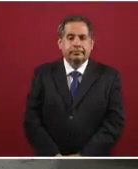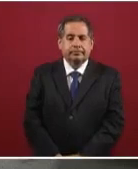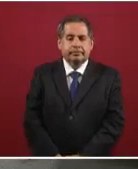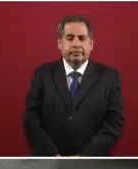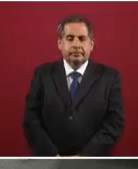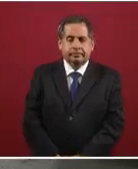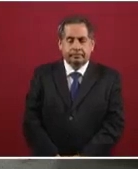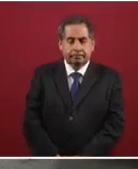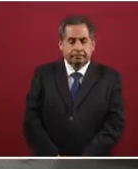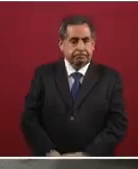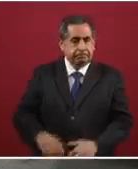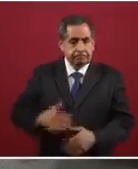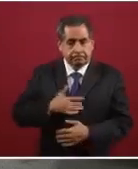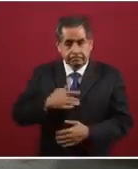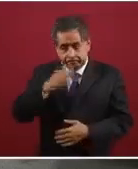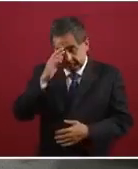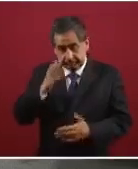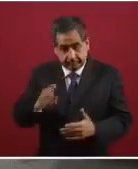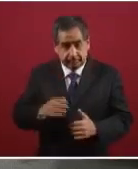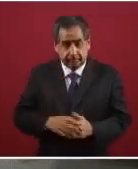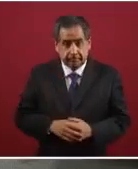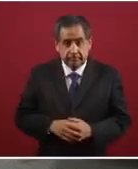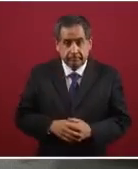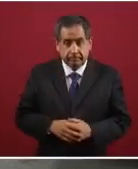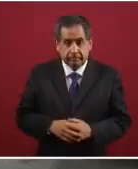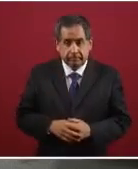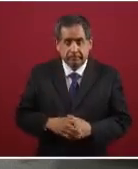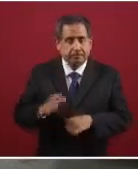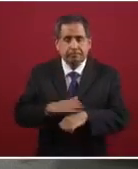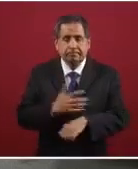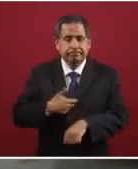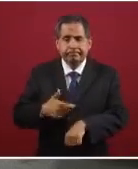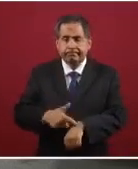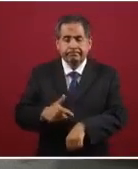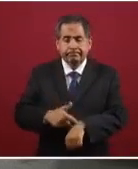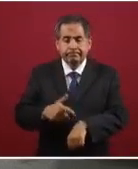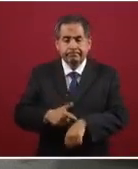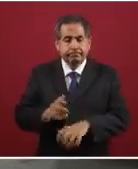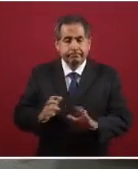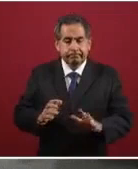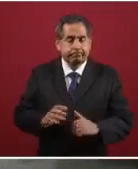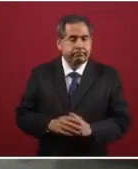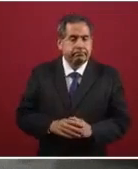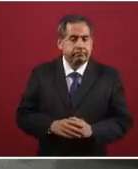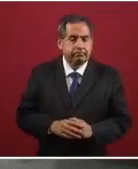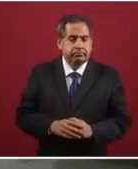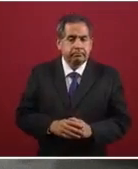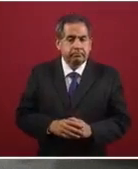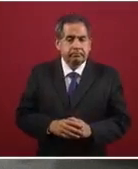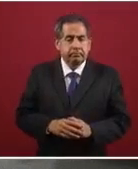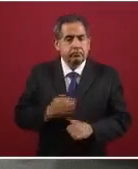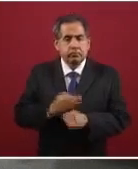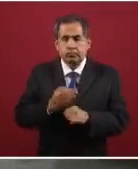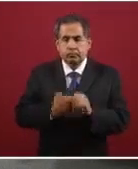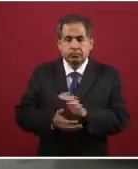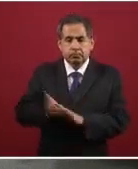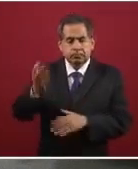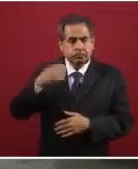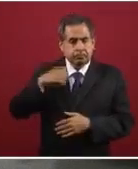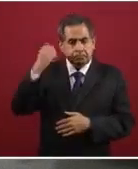Bueno, si les parece, por cuestiones de tiempo, vamos a Oaxaca.